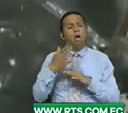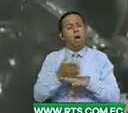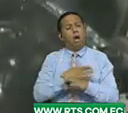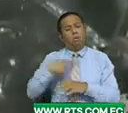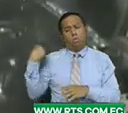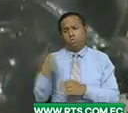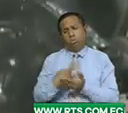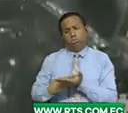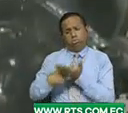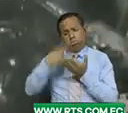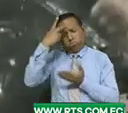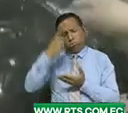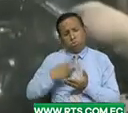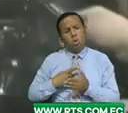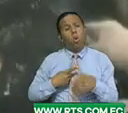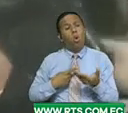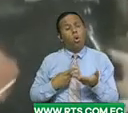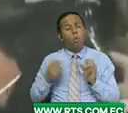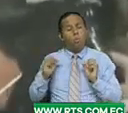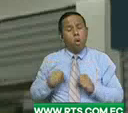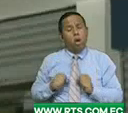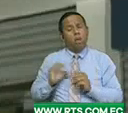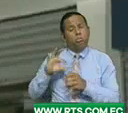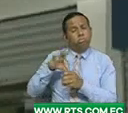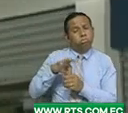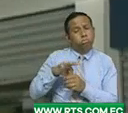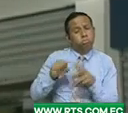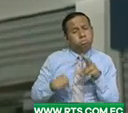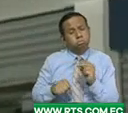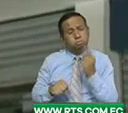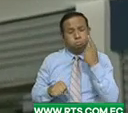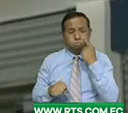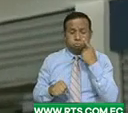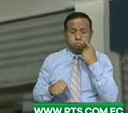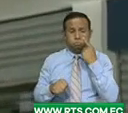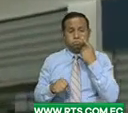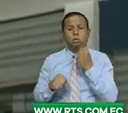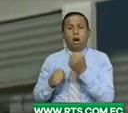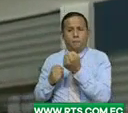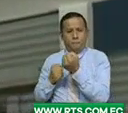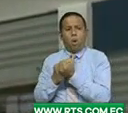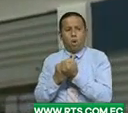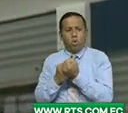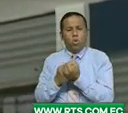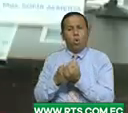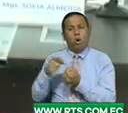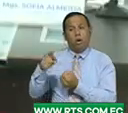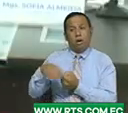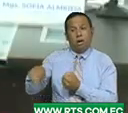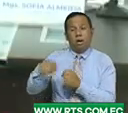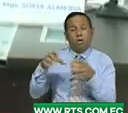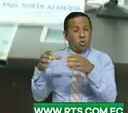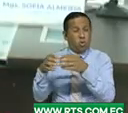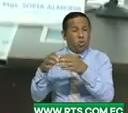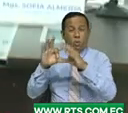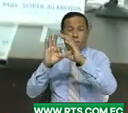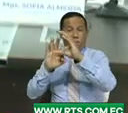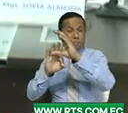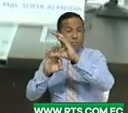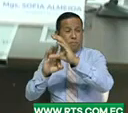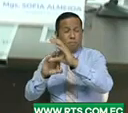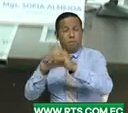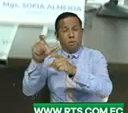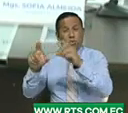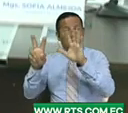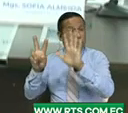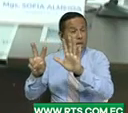hora de reconsiderar su voto, permitiendo unificar el juicio político contra todos los miembros del Consejo de Participación